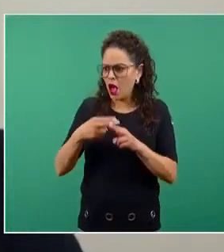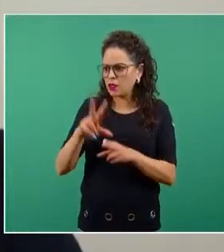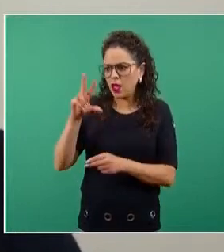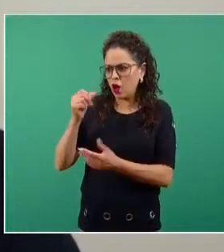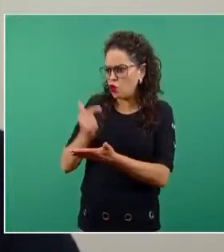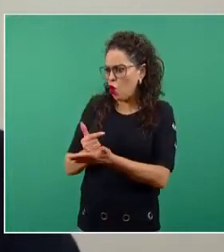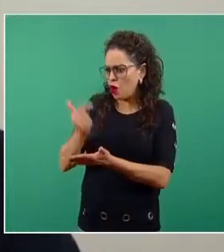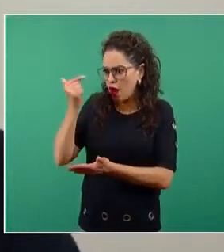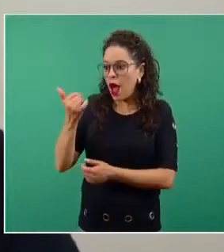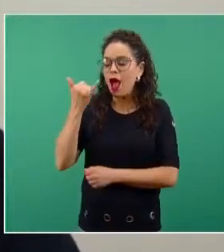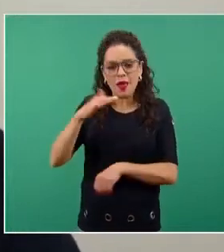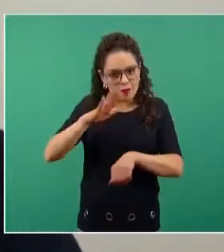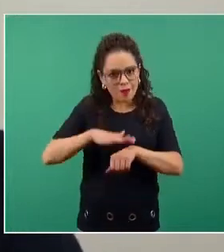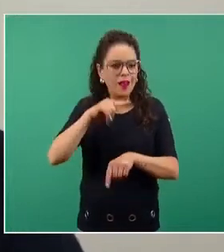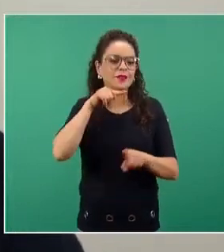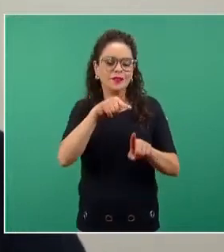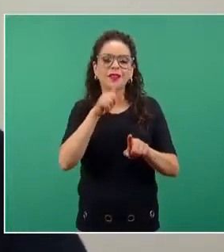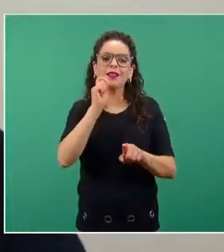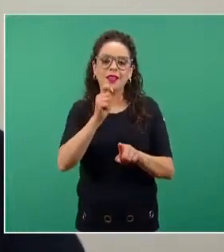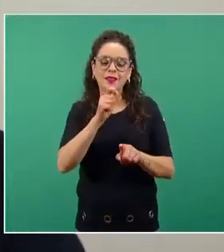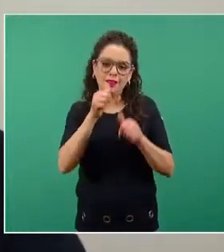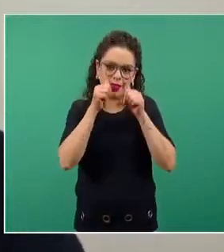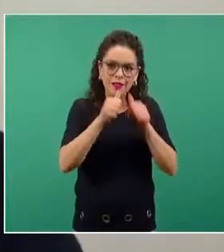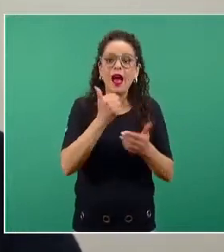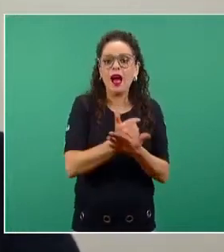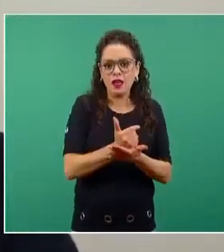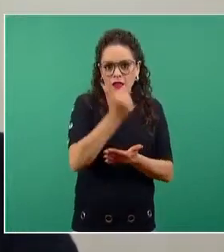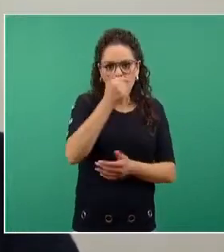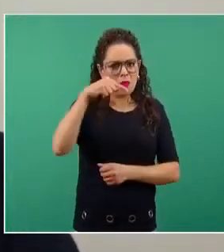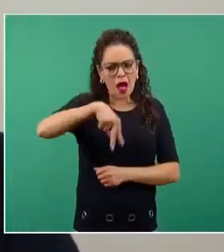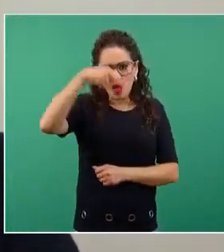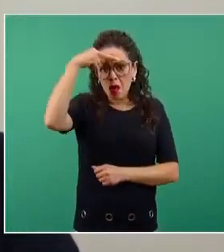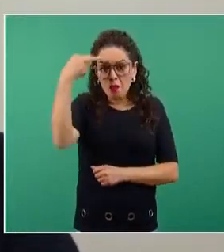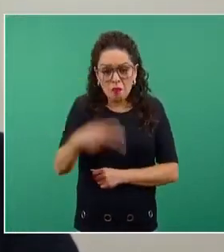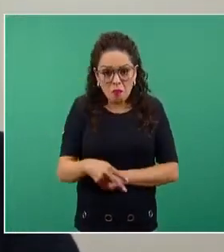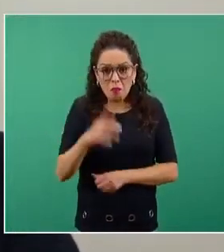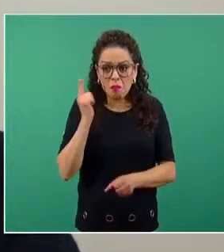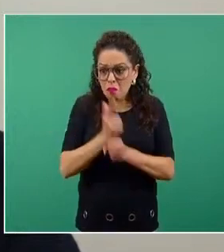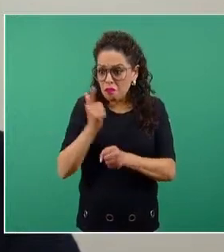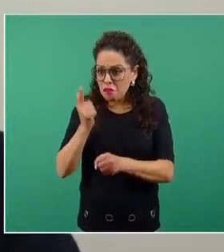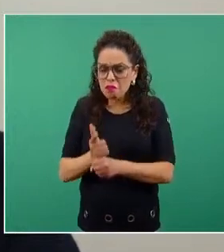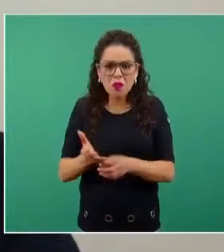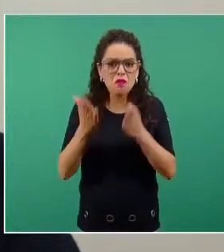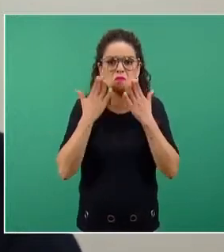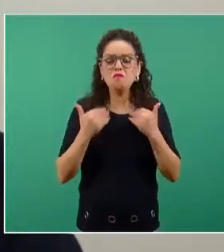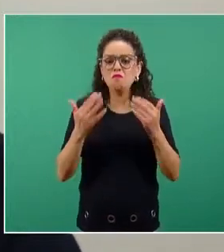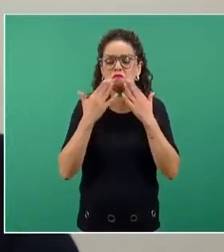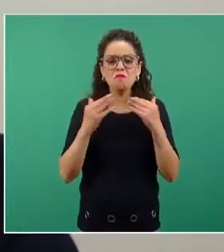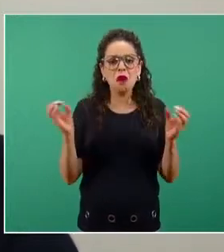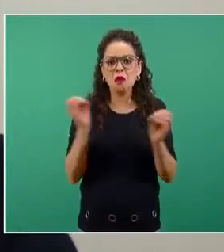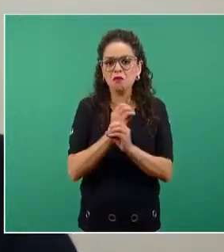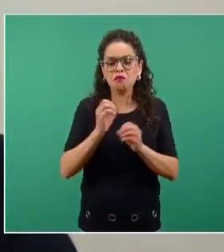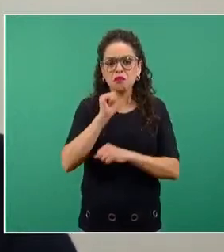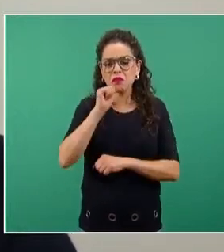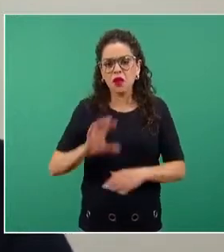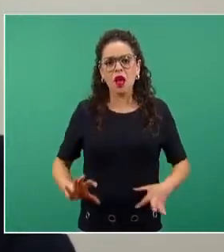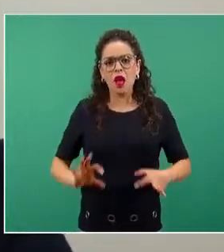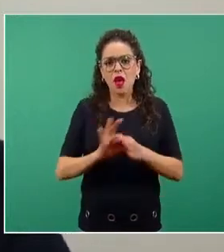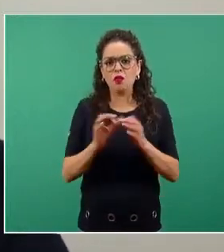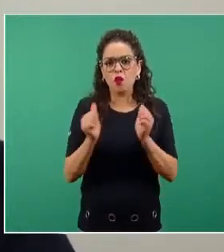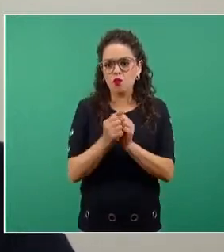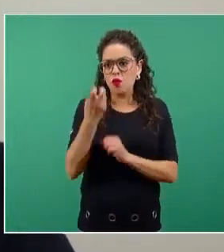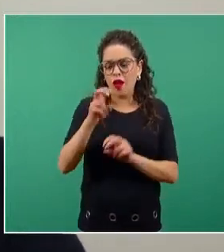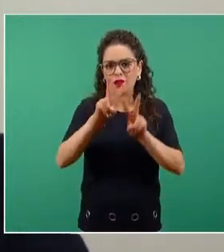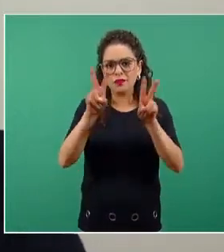obviamente más los graves. Para efectos de México no se logró identificar ningún evento hematológico relacionado con este tema,